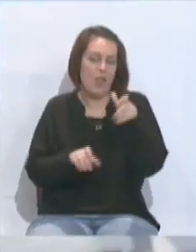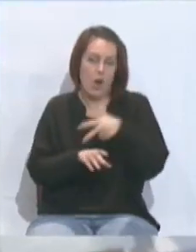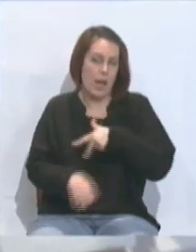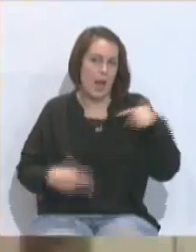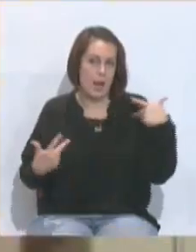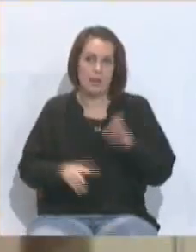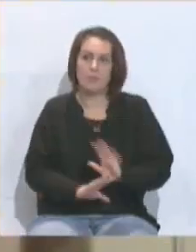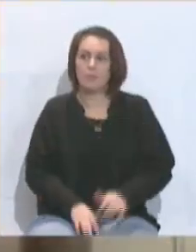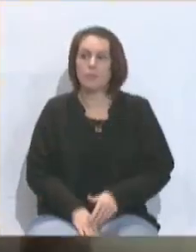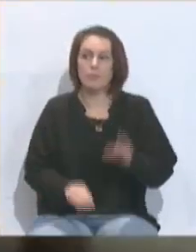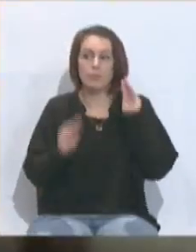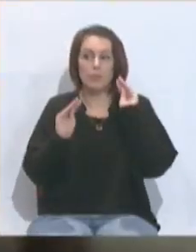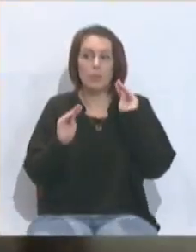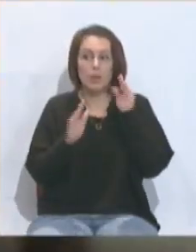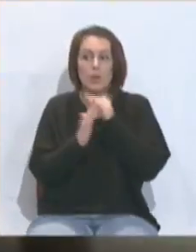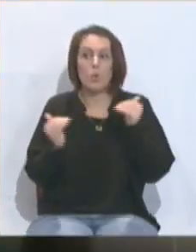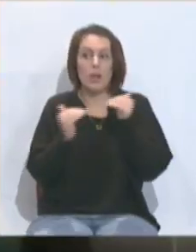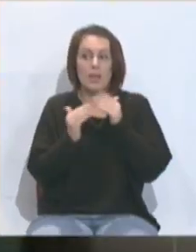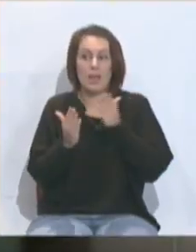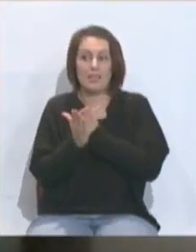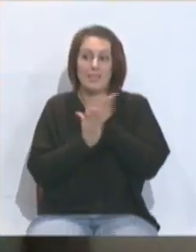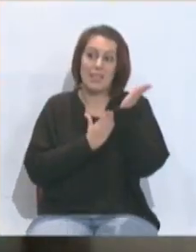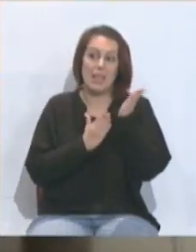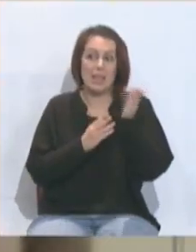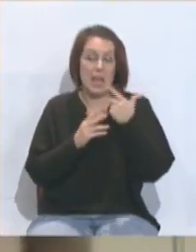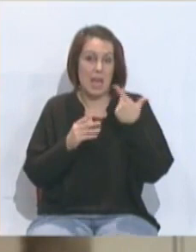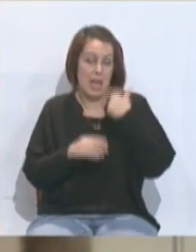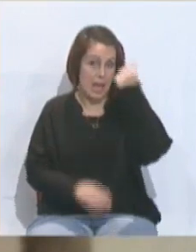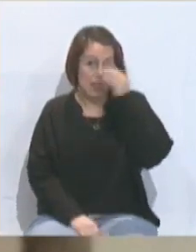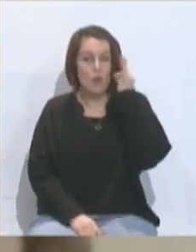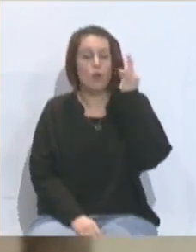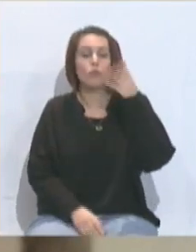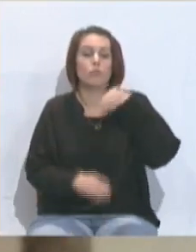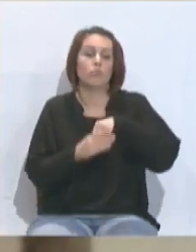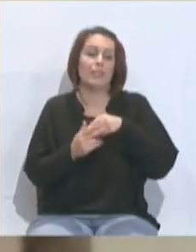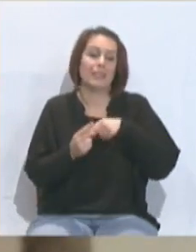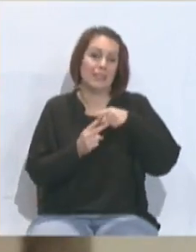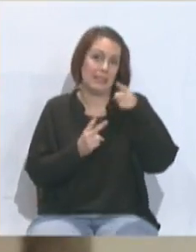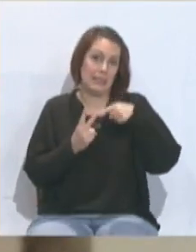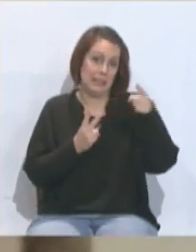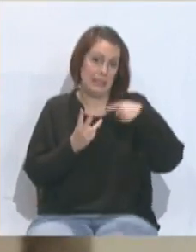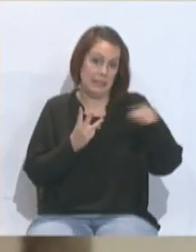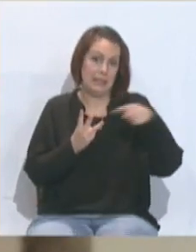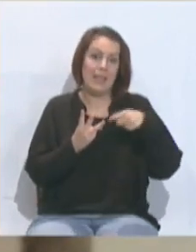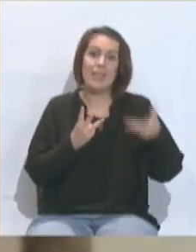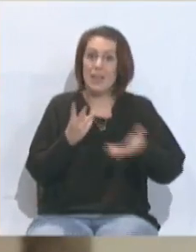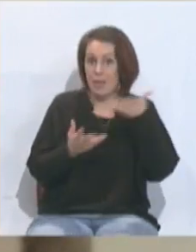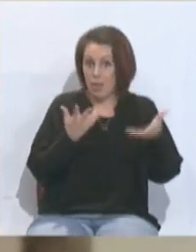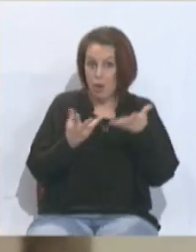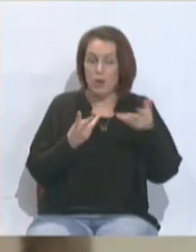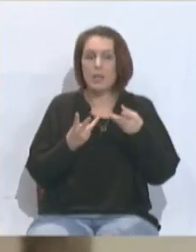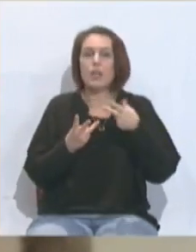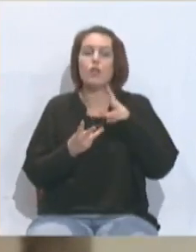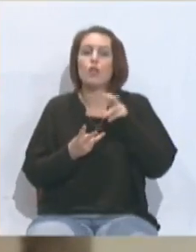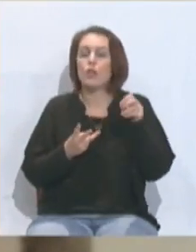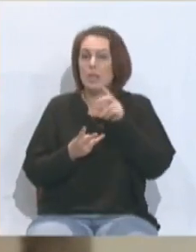en general. La formación en igualdad y transversalidad de género, que está conformado por tres ramas. La formación de dinamizadora, que consta